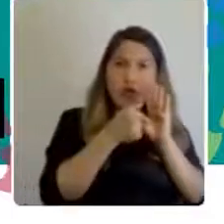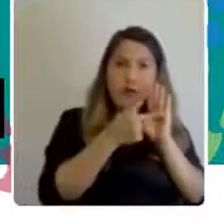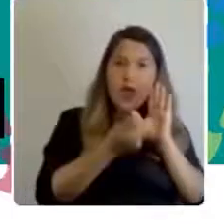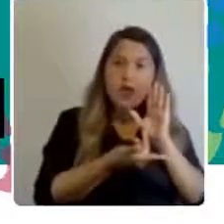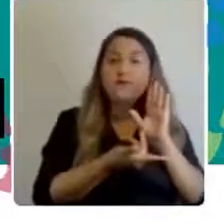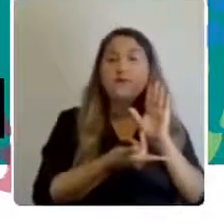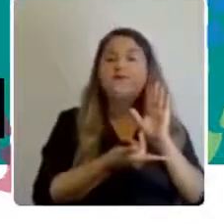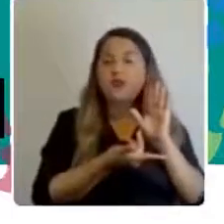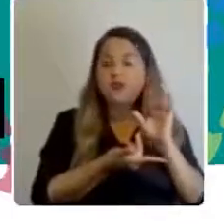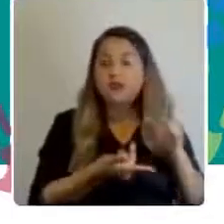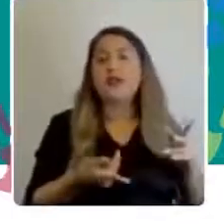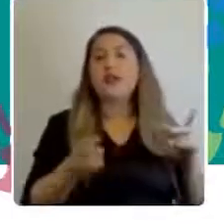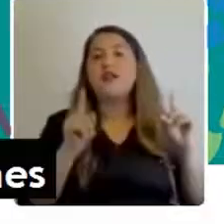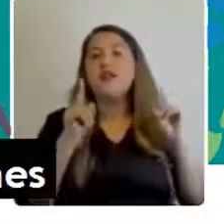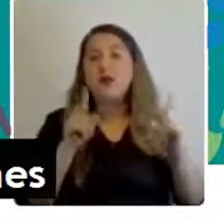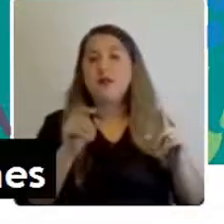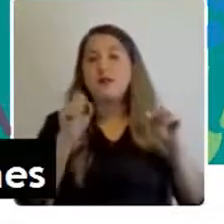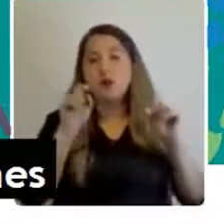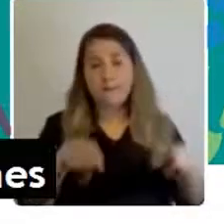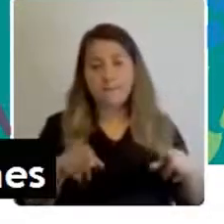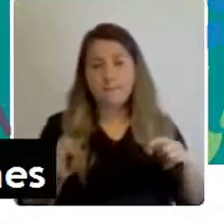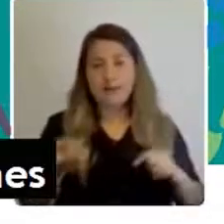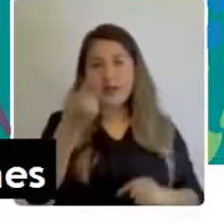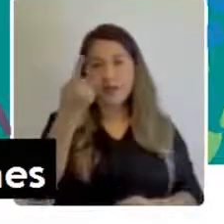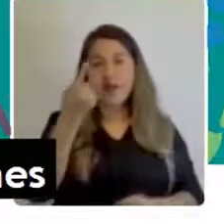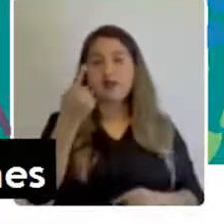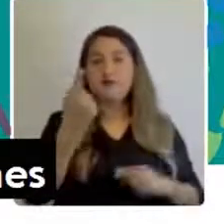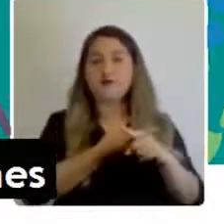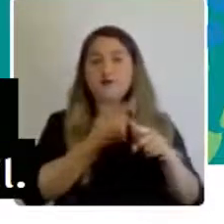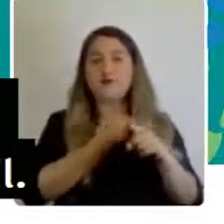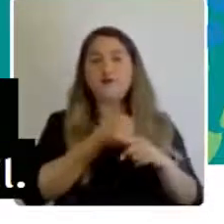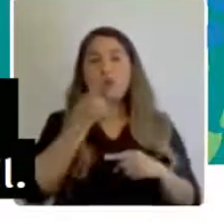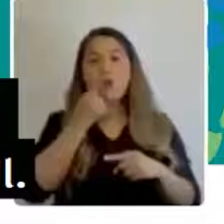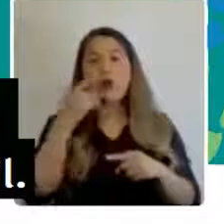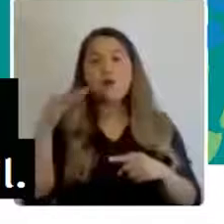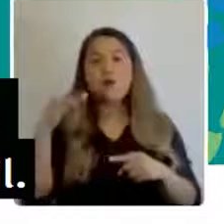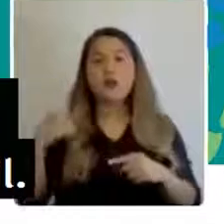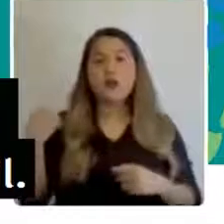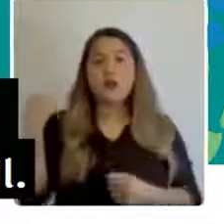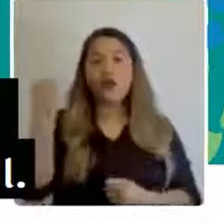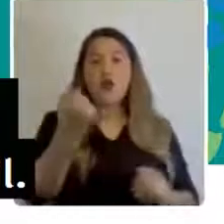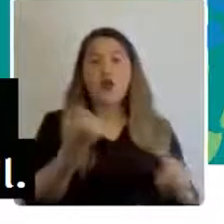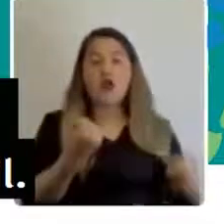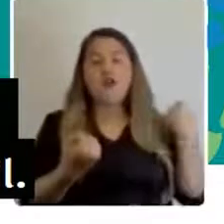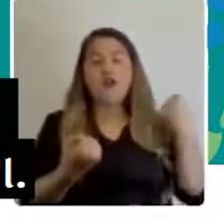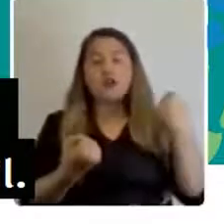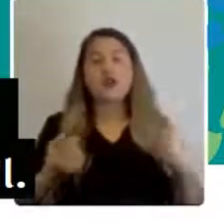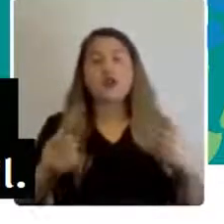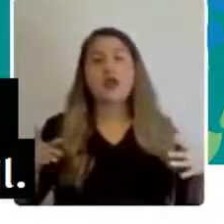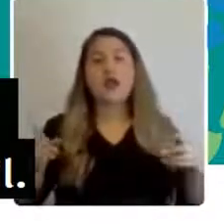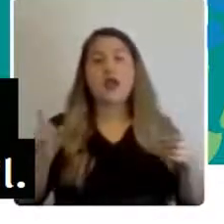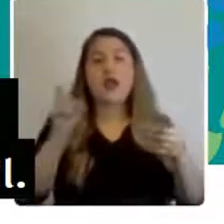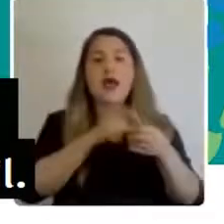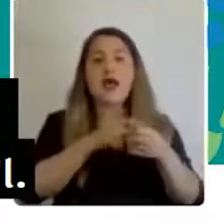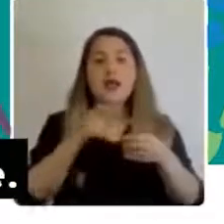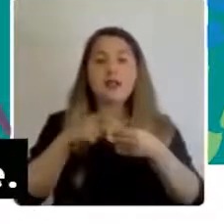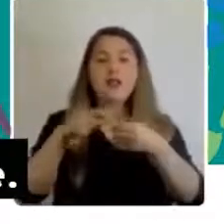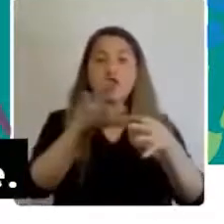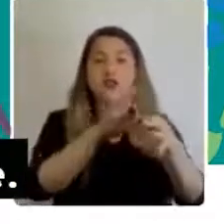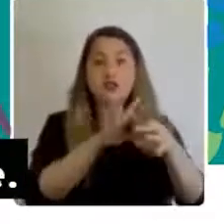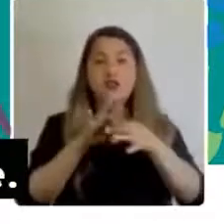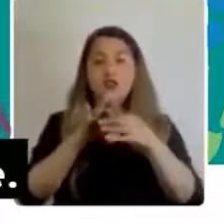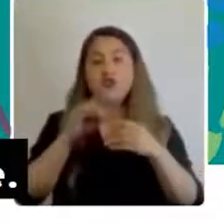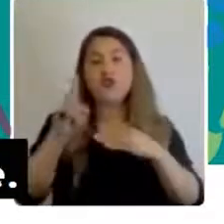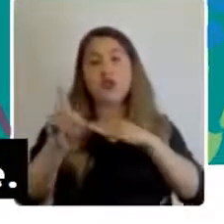igual que en el primer conversatorio, cuán importantes son las colaboraciones entre las asociaciones de pacientes, entre las organizaciones de la sociedad civil.